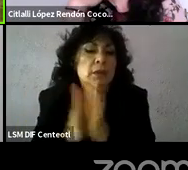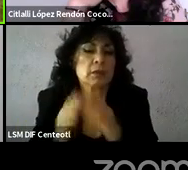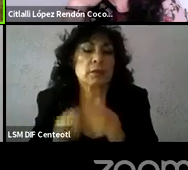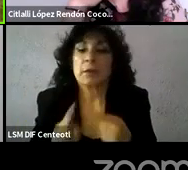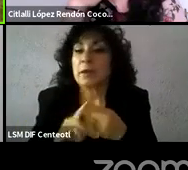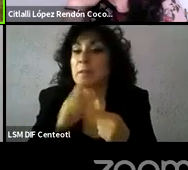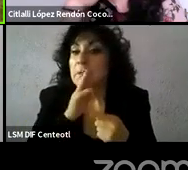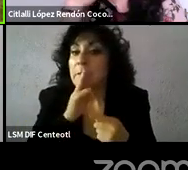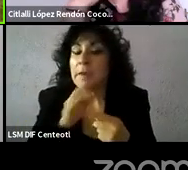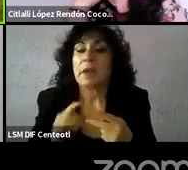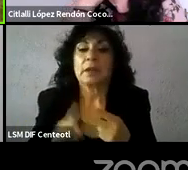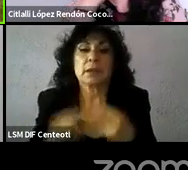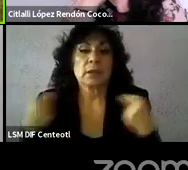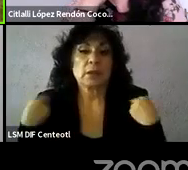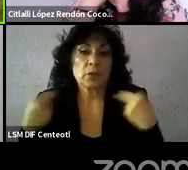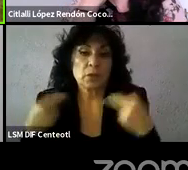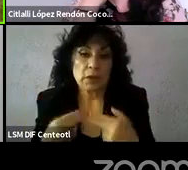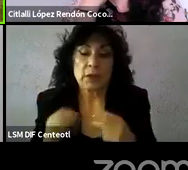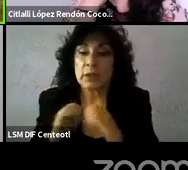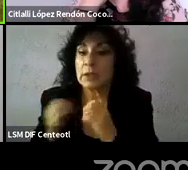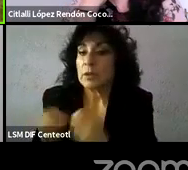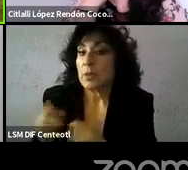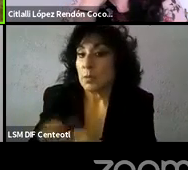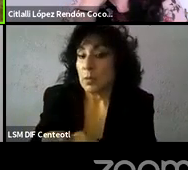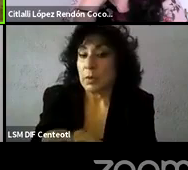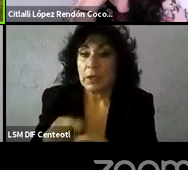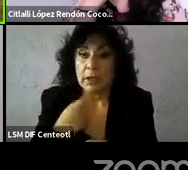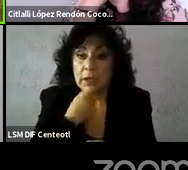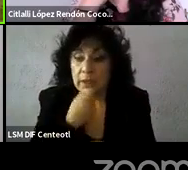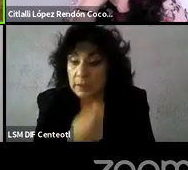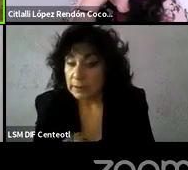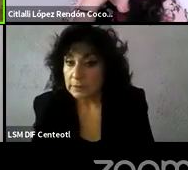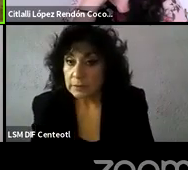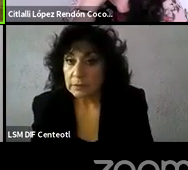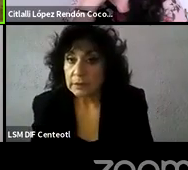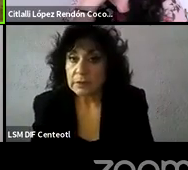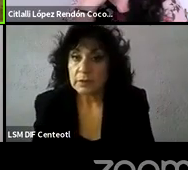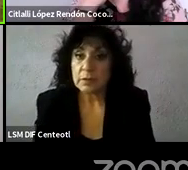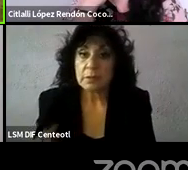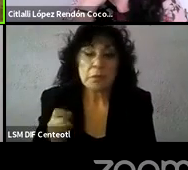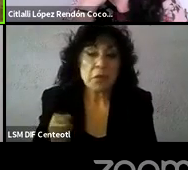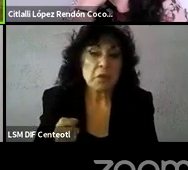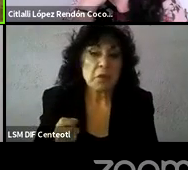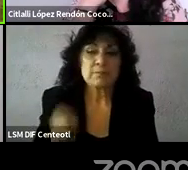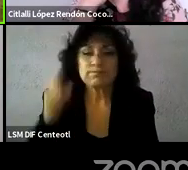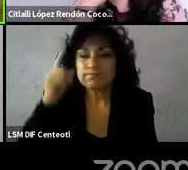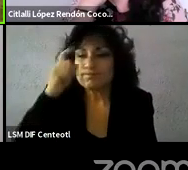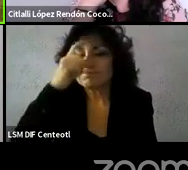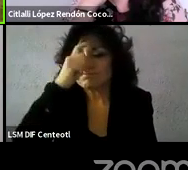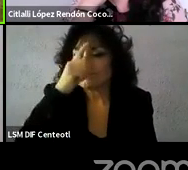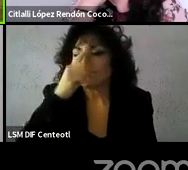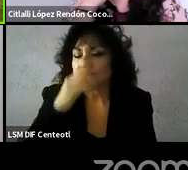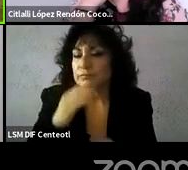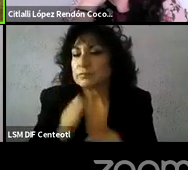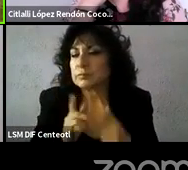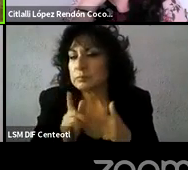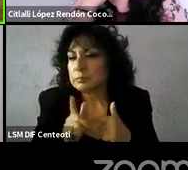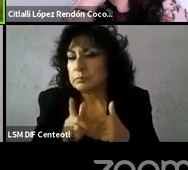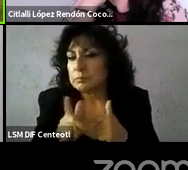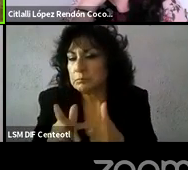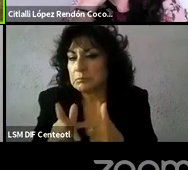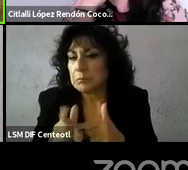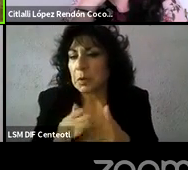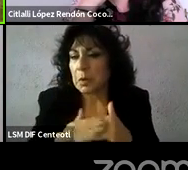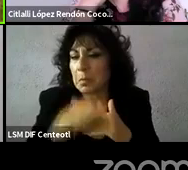familia y por supuesto con la comunidad infantil, va a ser muy difícil lograr avances significativos. Entonces pienso que el reto